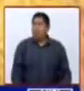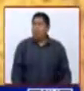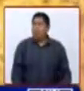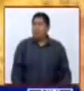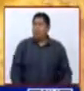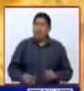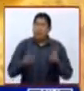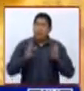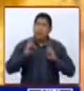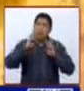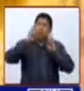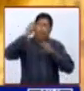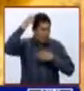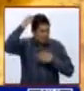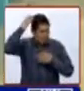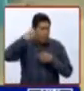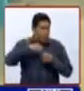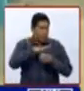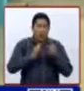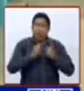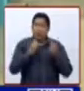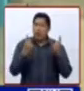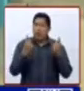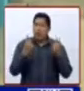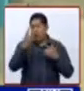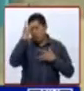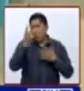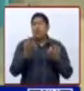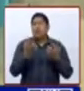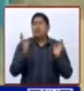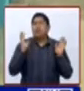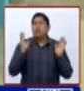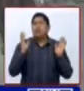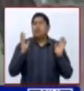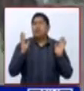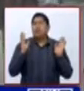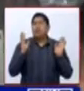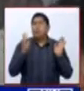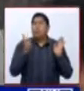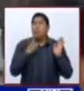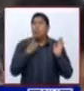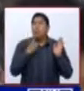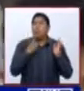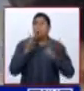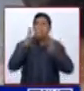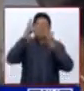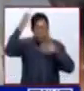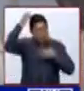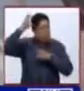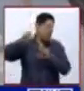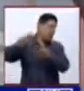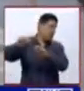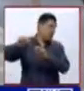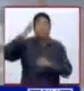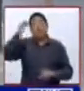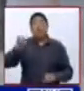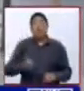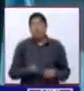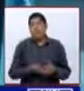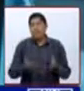Entre la viruela del mono y el COVID, ¿cuál sería la que menos quisiera contagiarse usted? Viruela del mono. ¿Por qué?